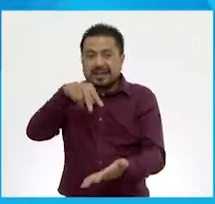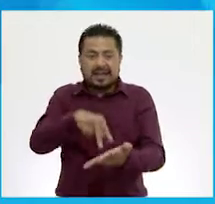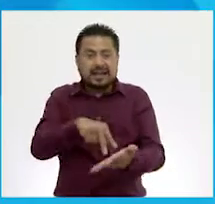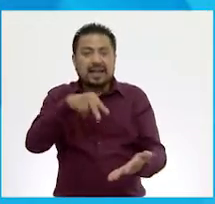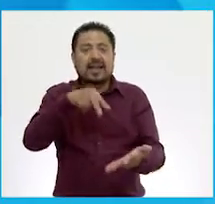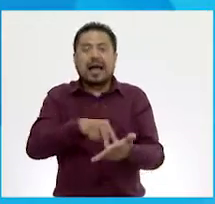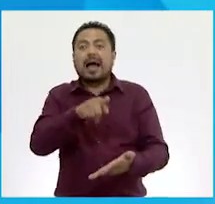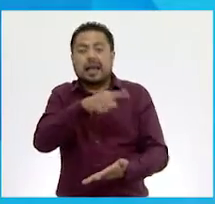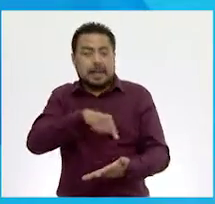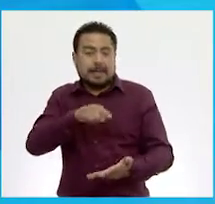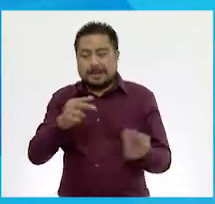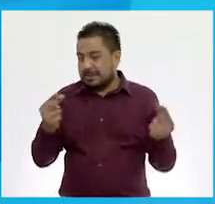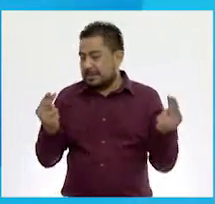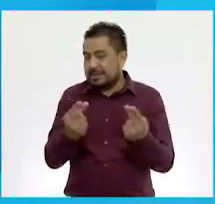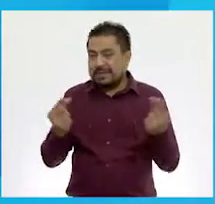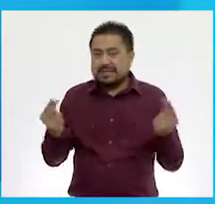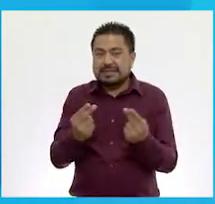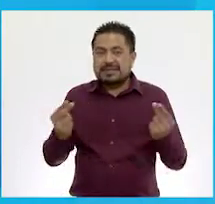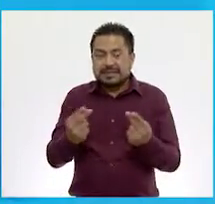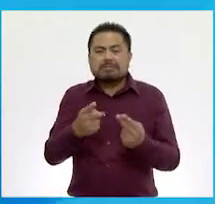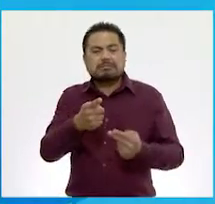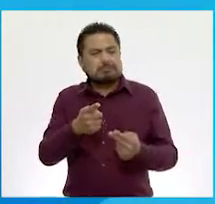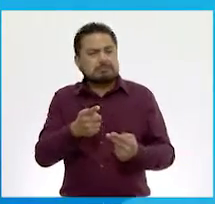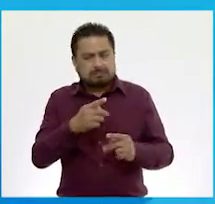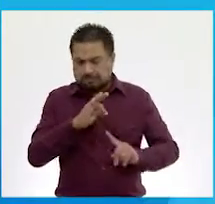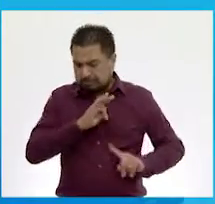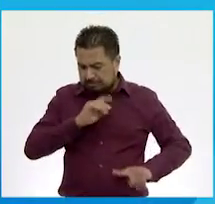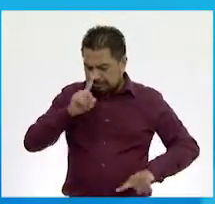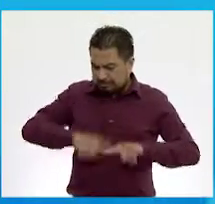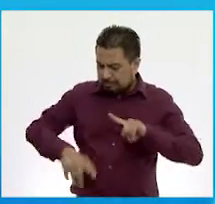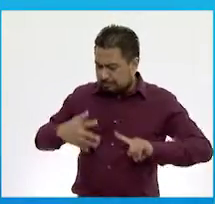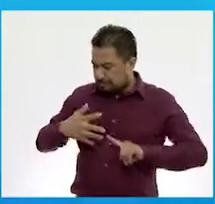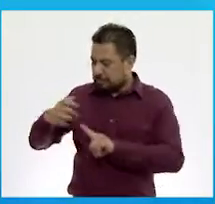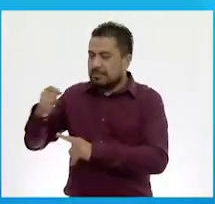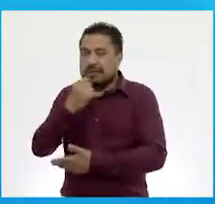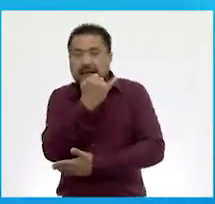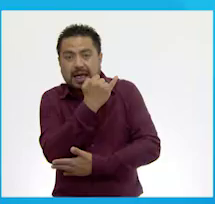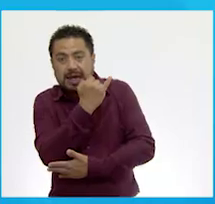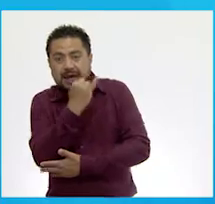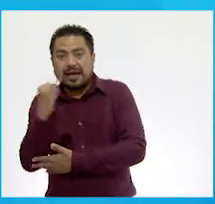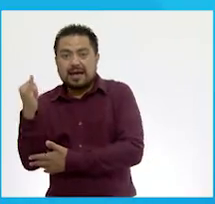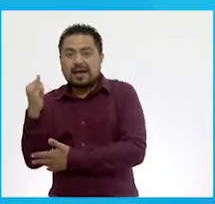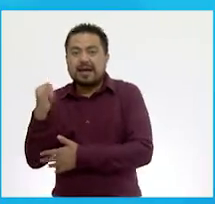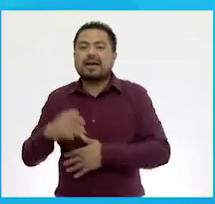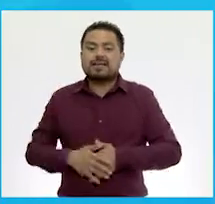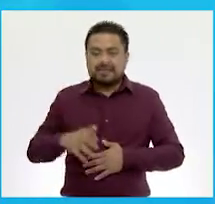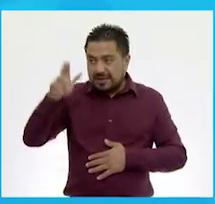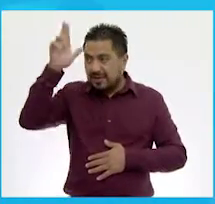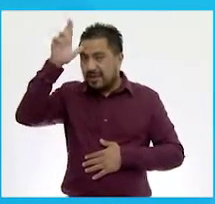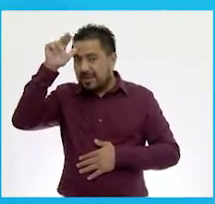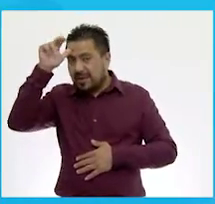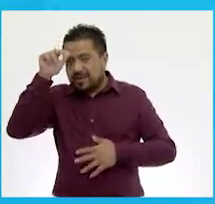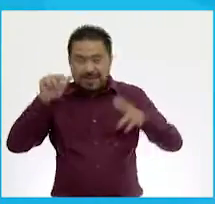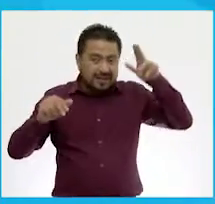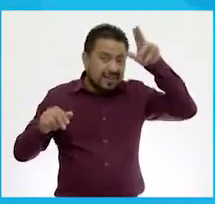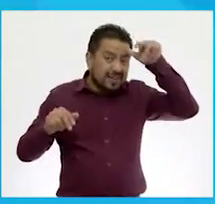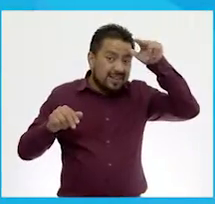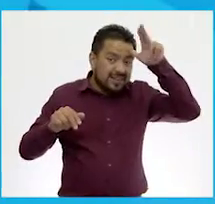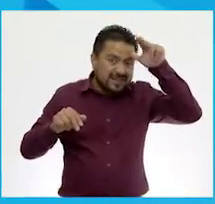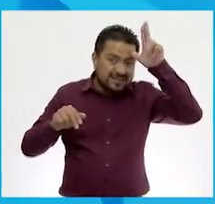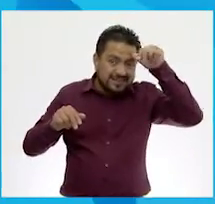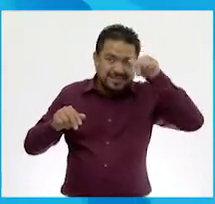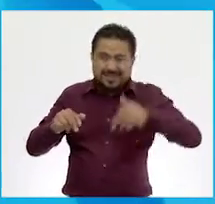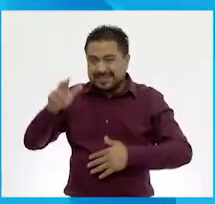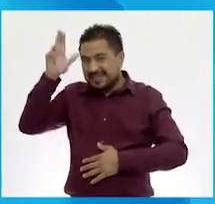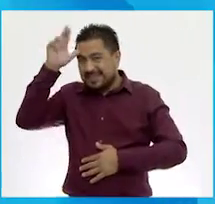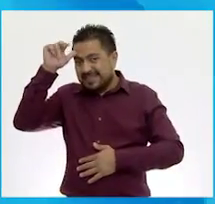¡Con un pinto necesito me saques de este jardín! ¡Conejito,